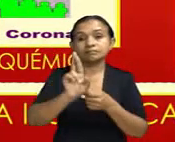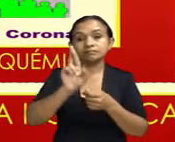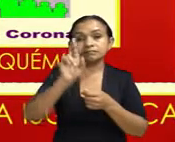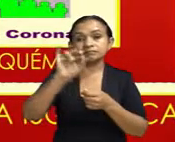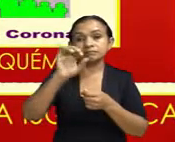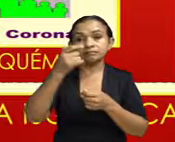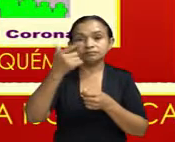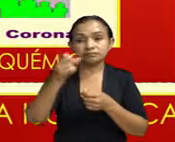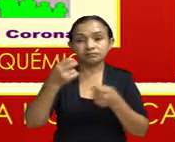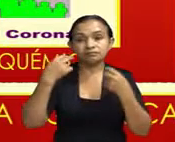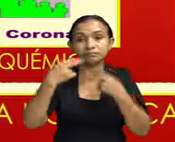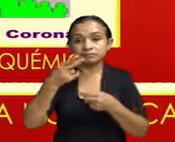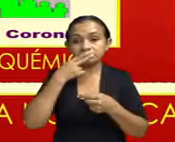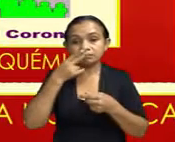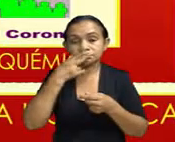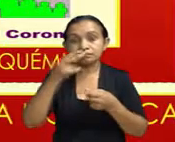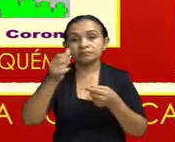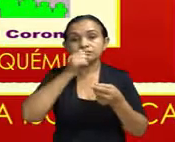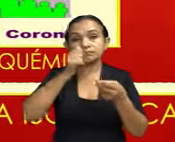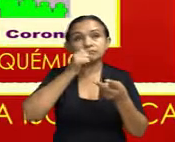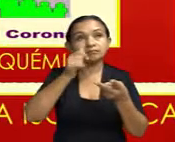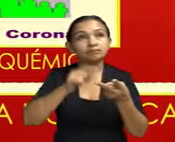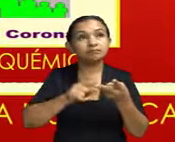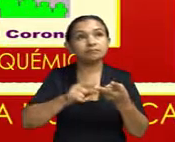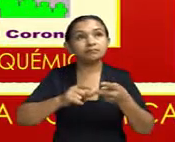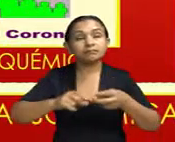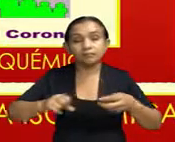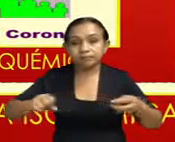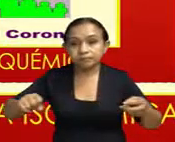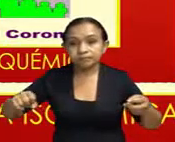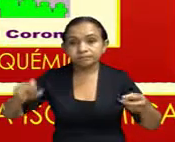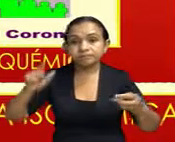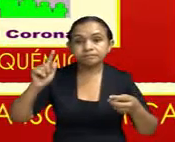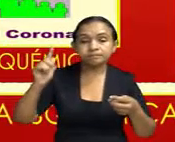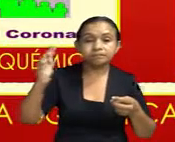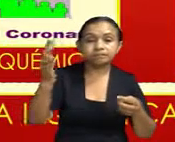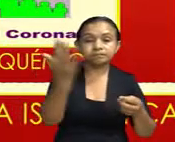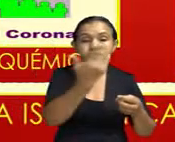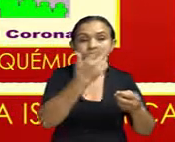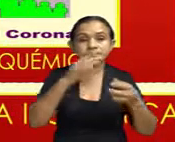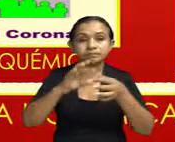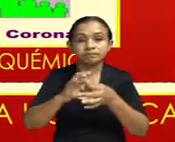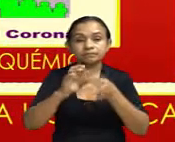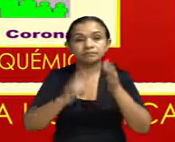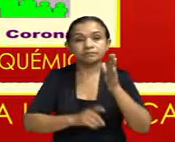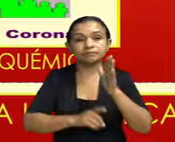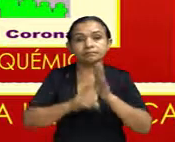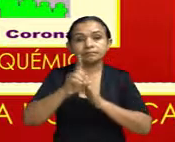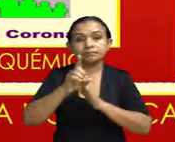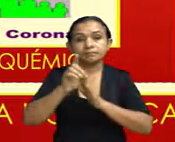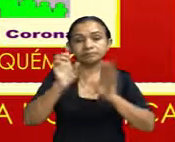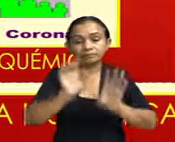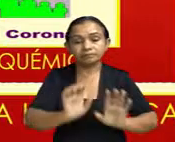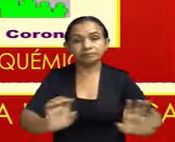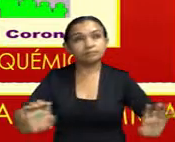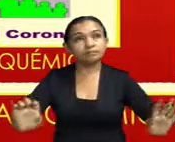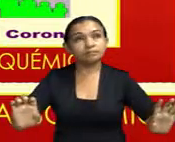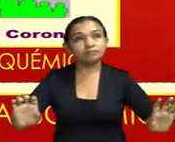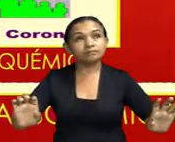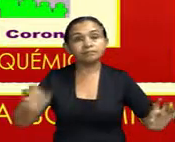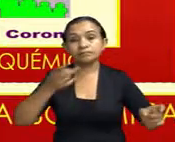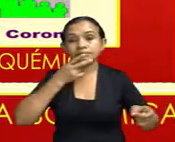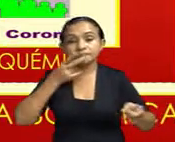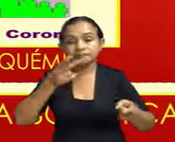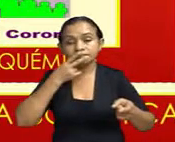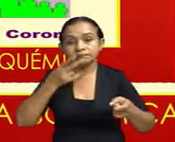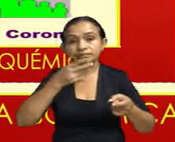mencionamos, fumado, cigarrillo, alcohol, la obesidad, todo eso va de la mano para el desarrollo. En el caso de los niños, no tanto el fumar,